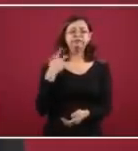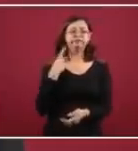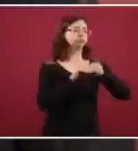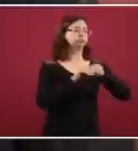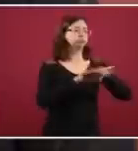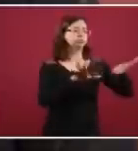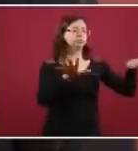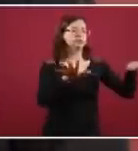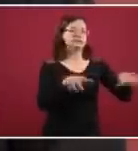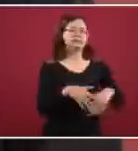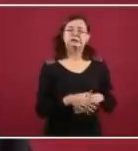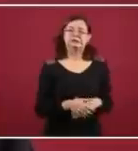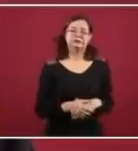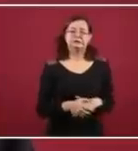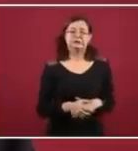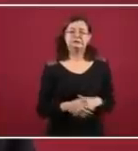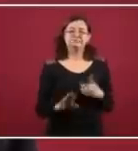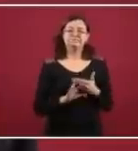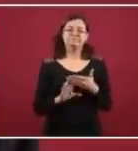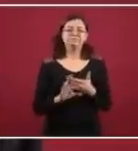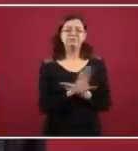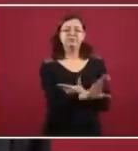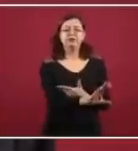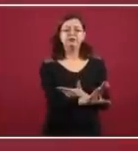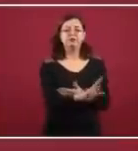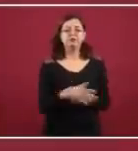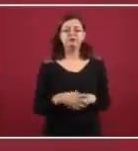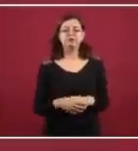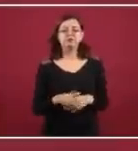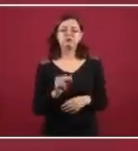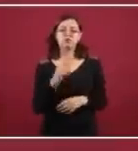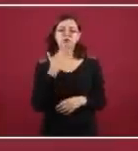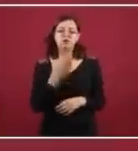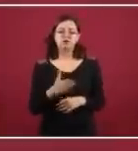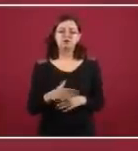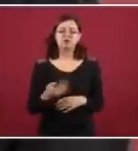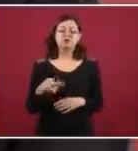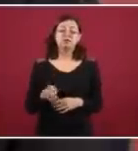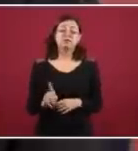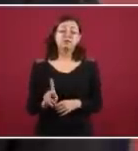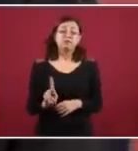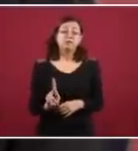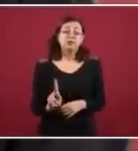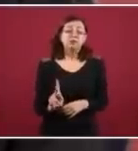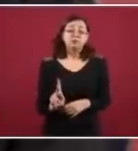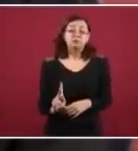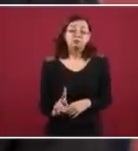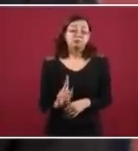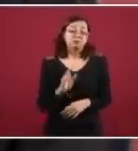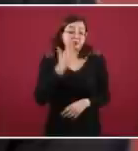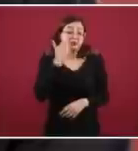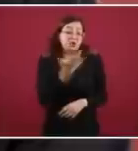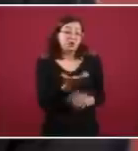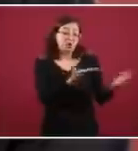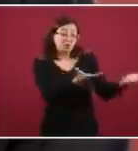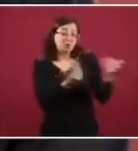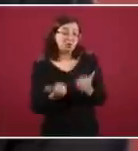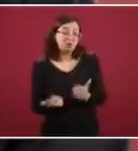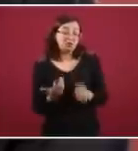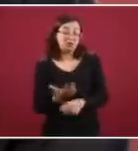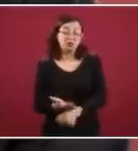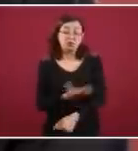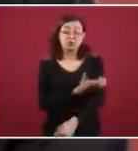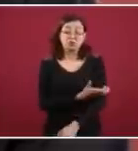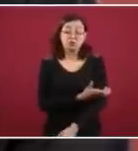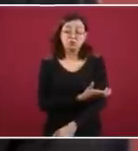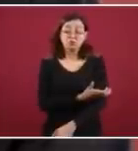políticos, pues como que no sería lo más conveniente. De todas maneras, si ellos quieren traer